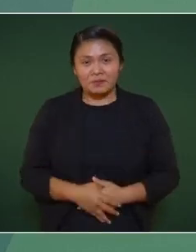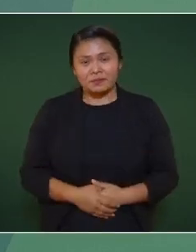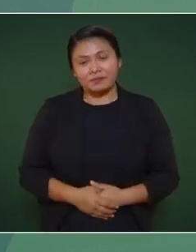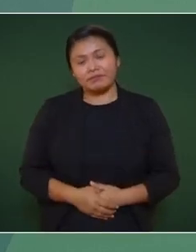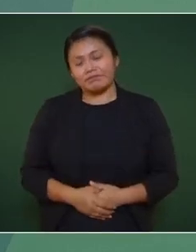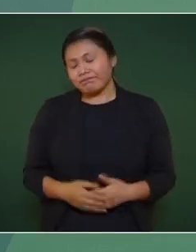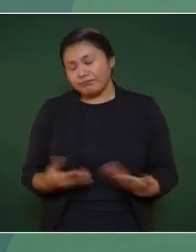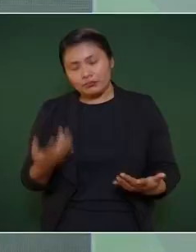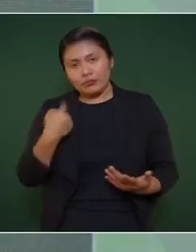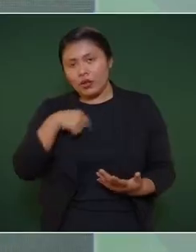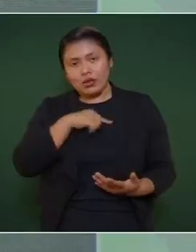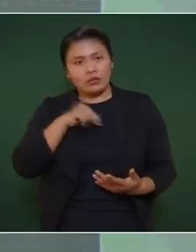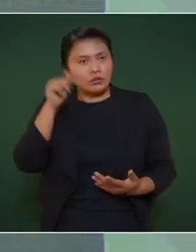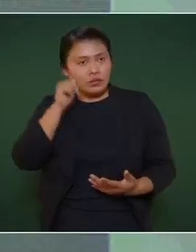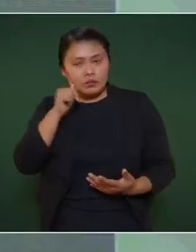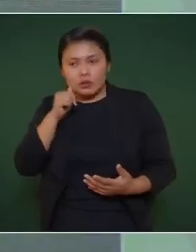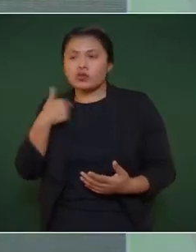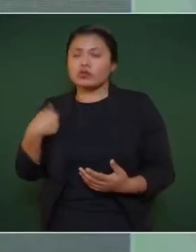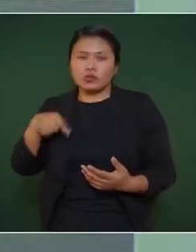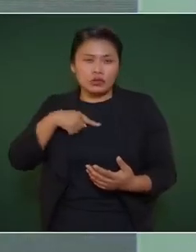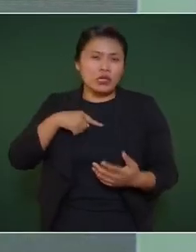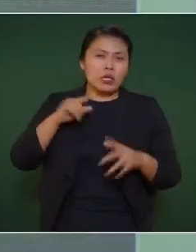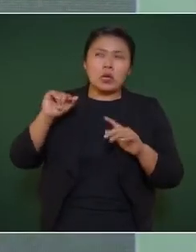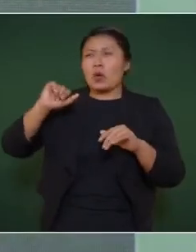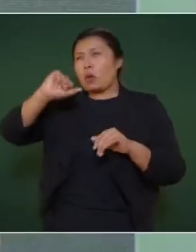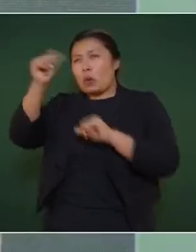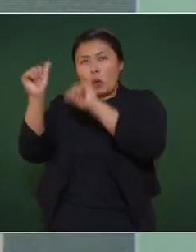también por la solidaridad internacional,